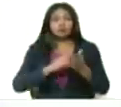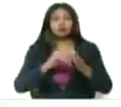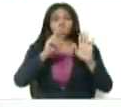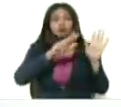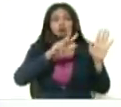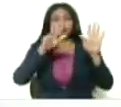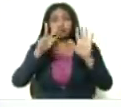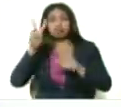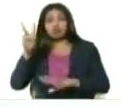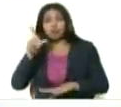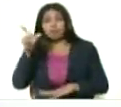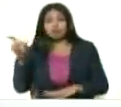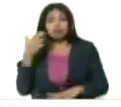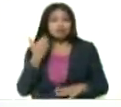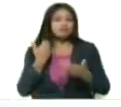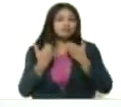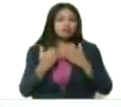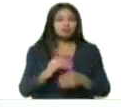4.882 casos hoy,